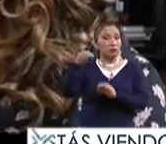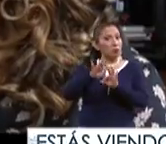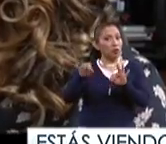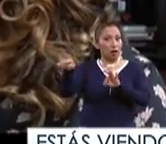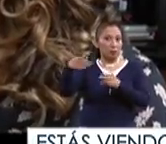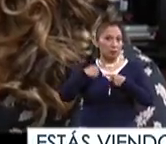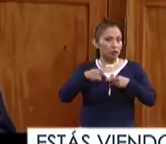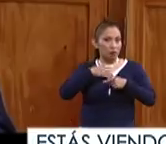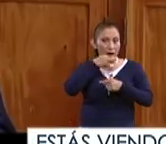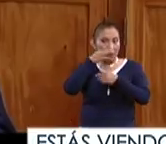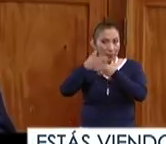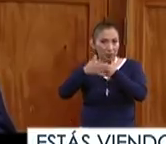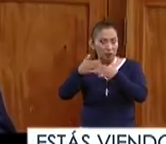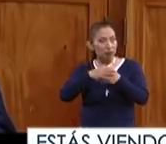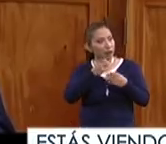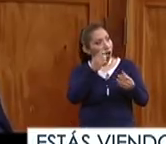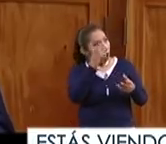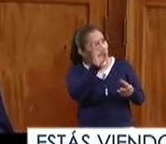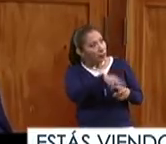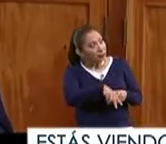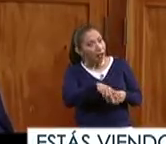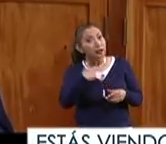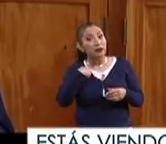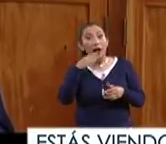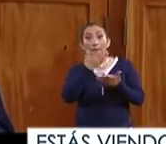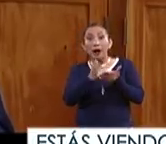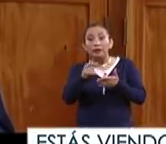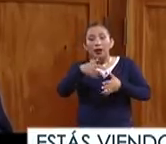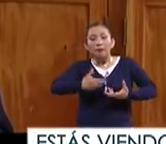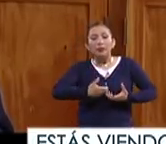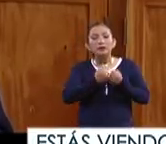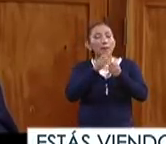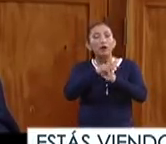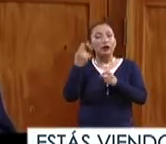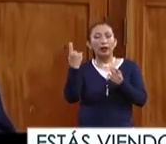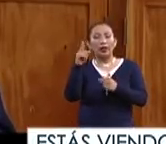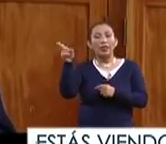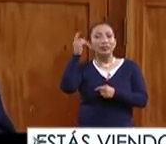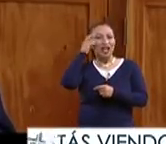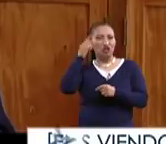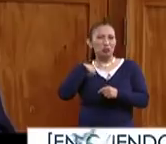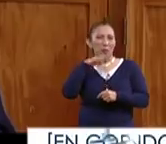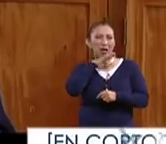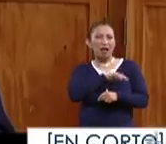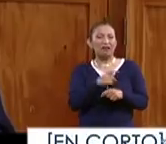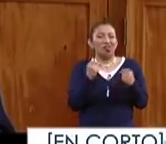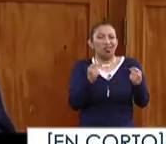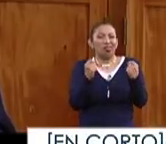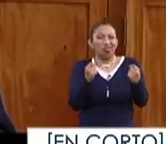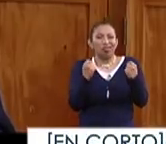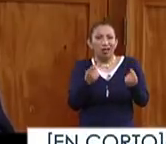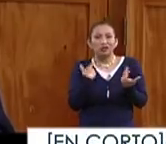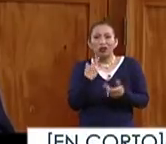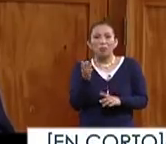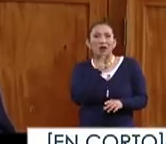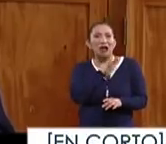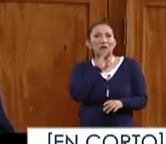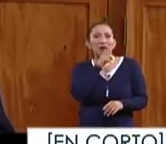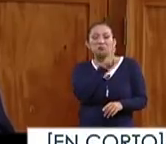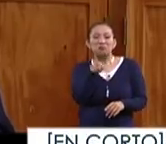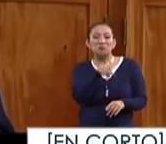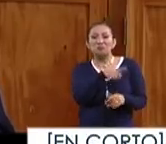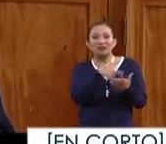muy importantes. Y además me salvó, porque mi director, por mi conducta, yo tenía ceros en